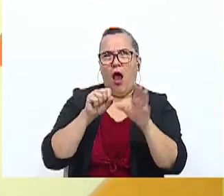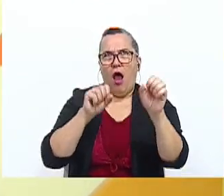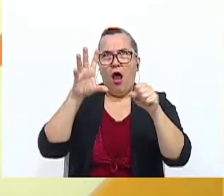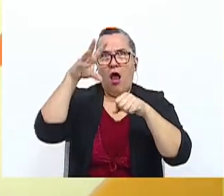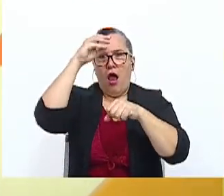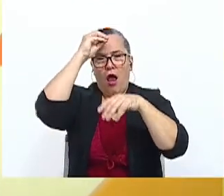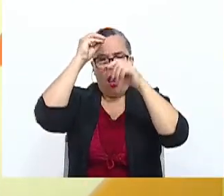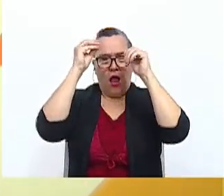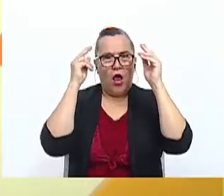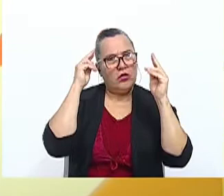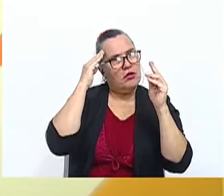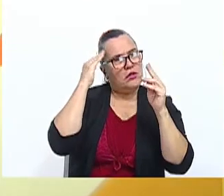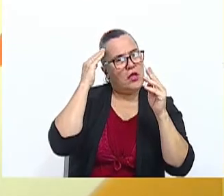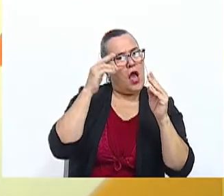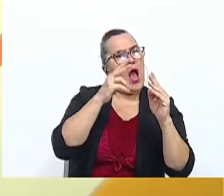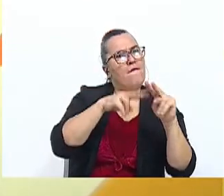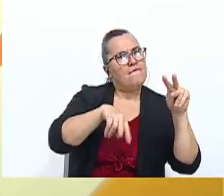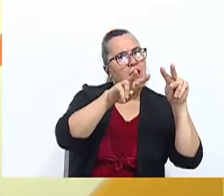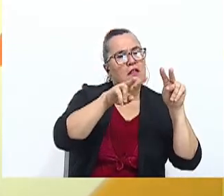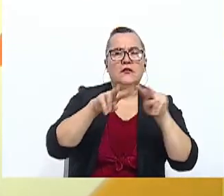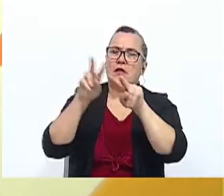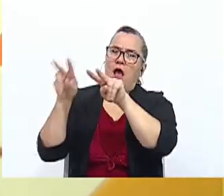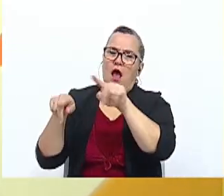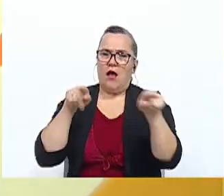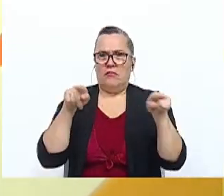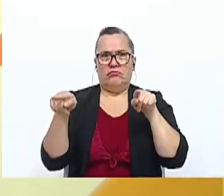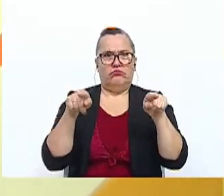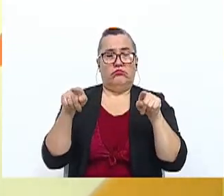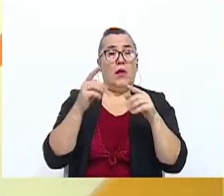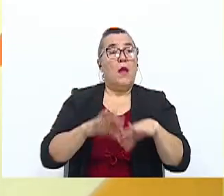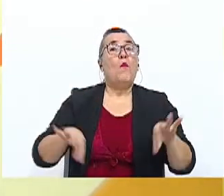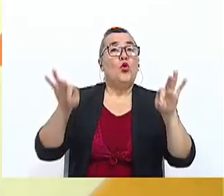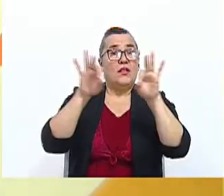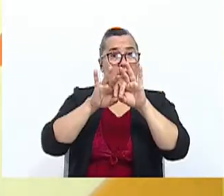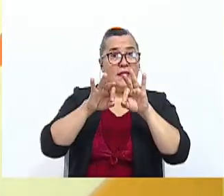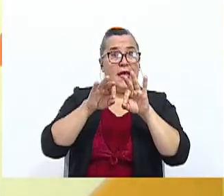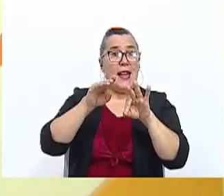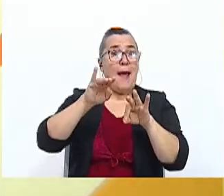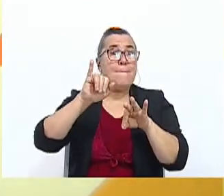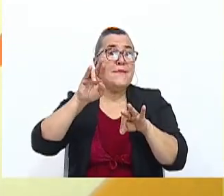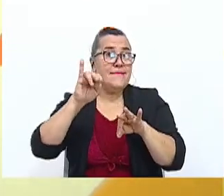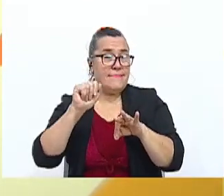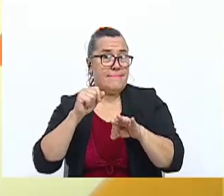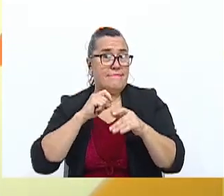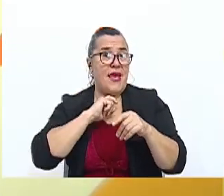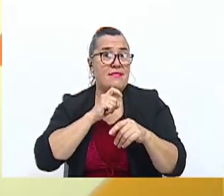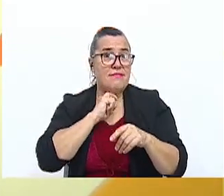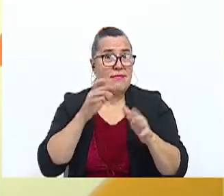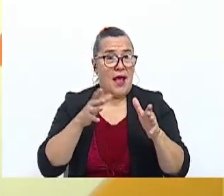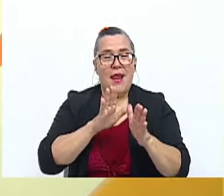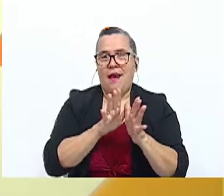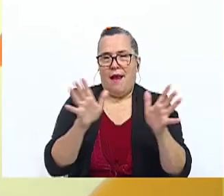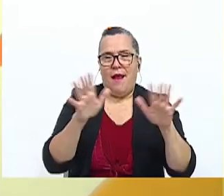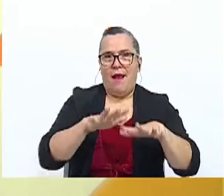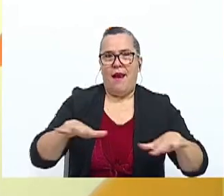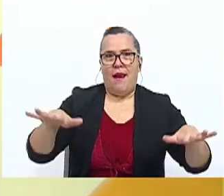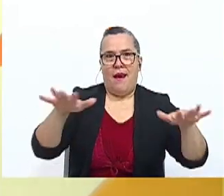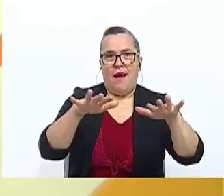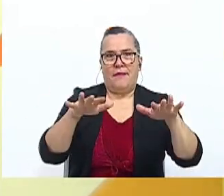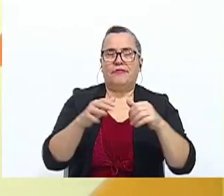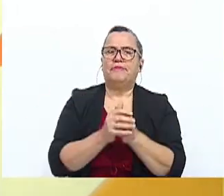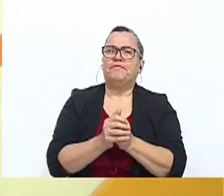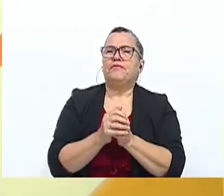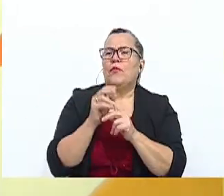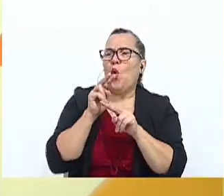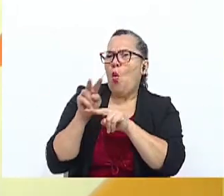esas ventajas y desventajas y la importancia de toda la minería metálica en general. Muy bien, quiero que observen